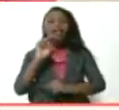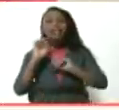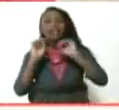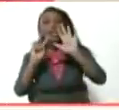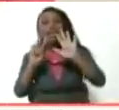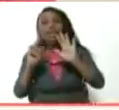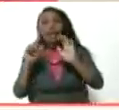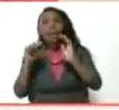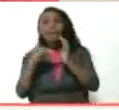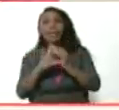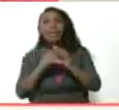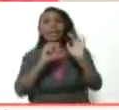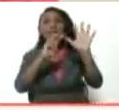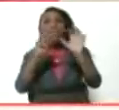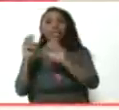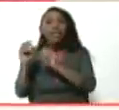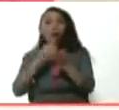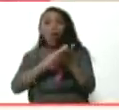47.700 comunidades